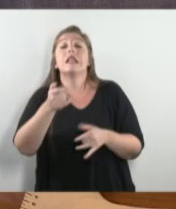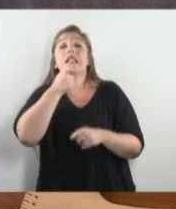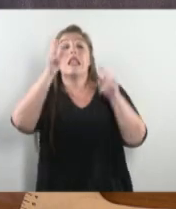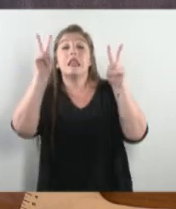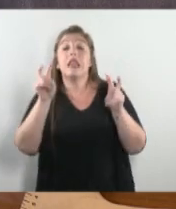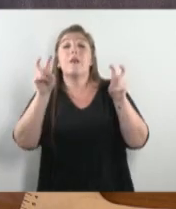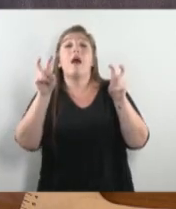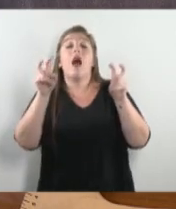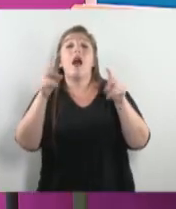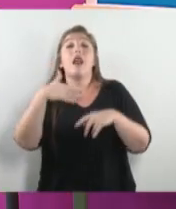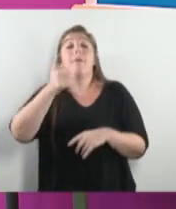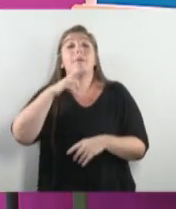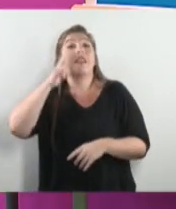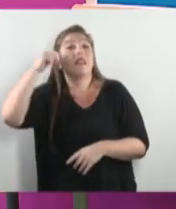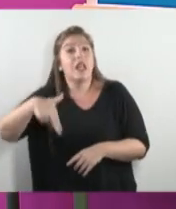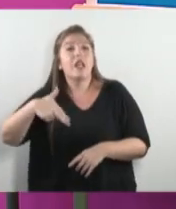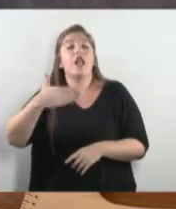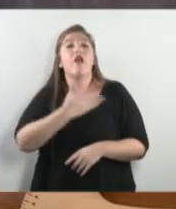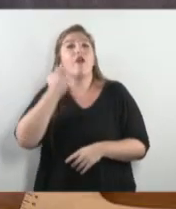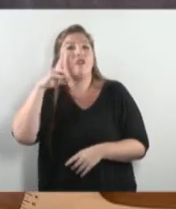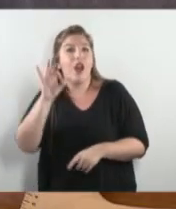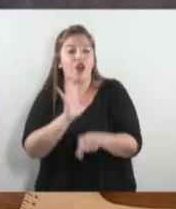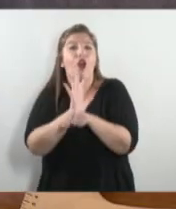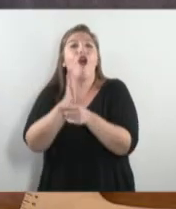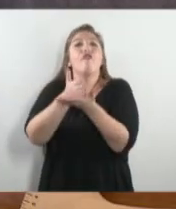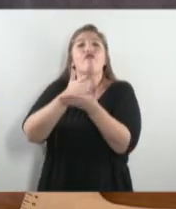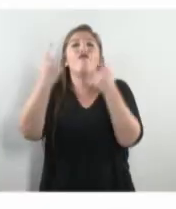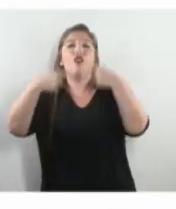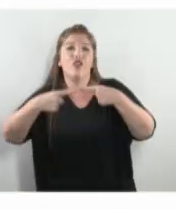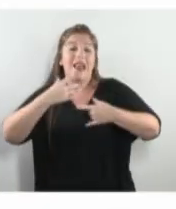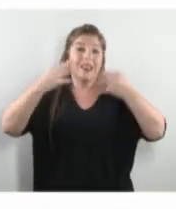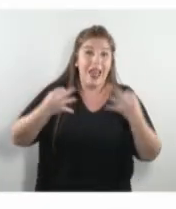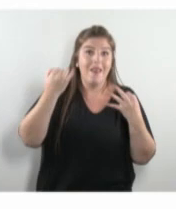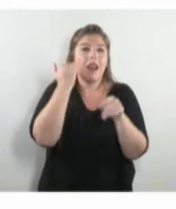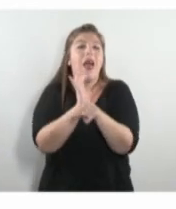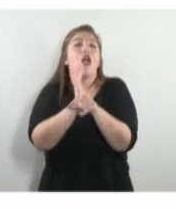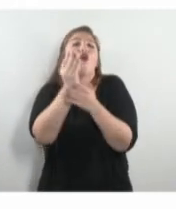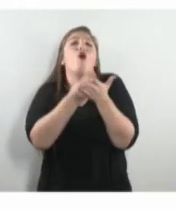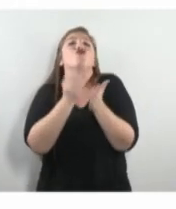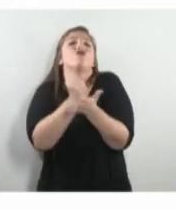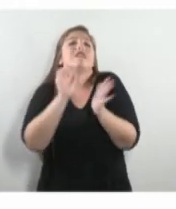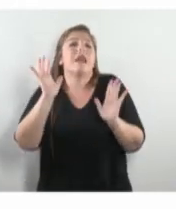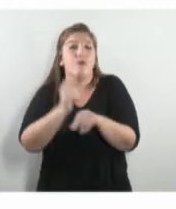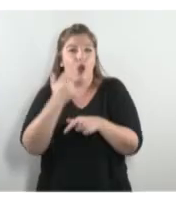Fierro, son las fronteras, las reales y las simbólicas. Las vemos en este video.